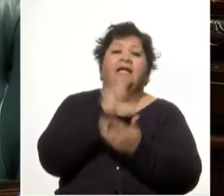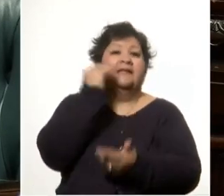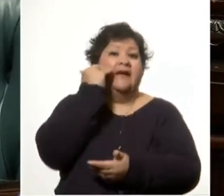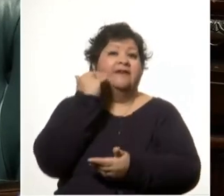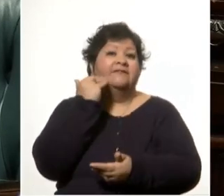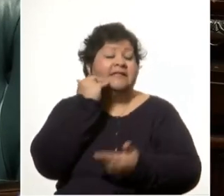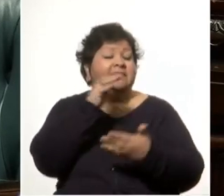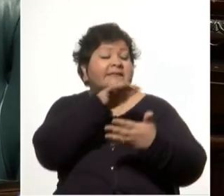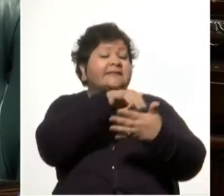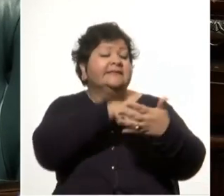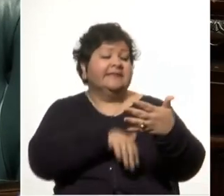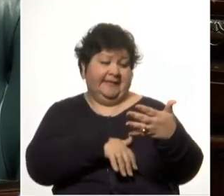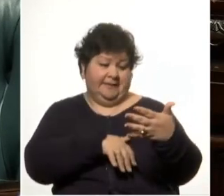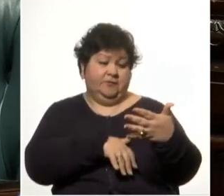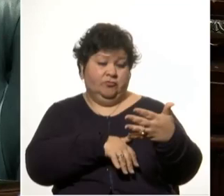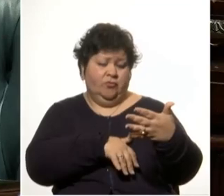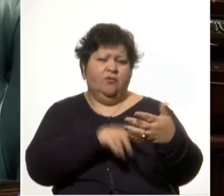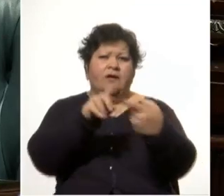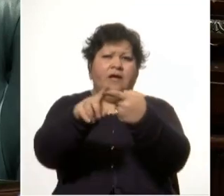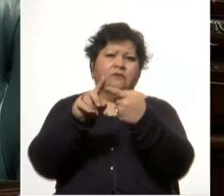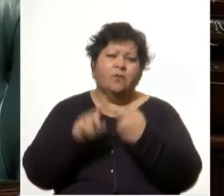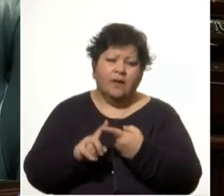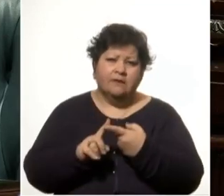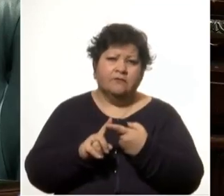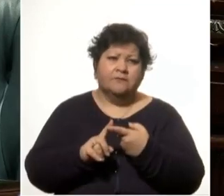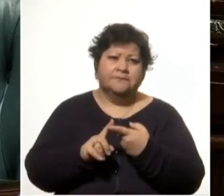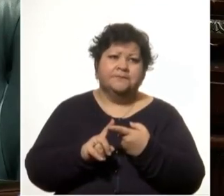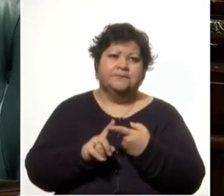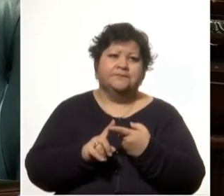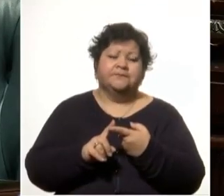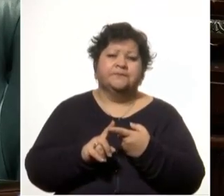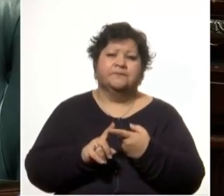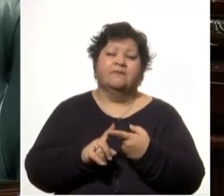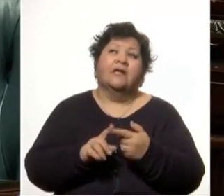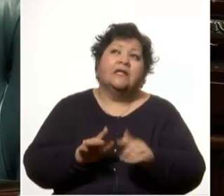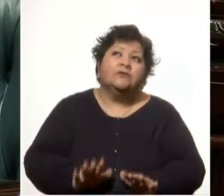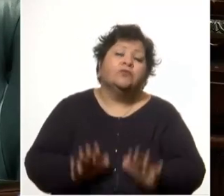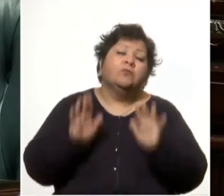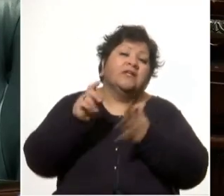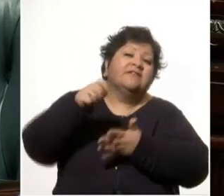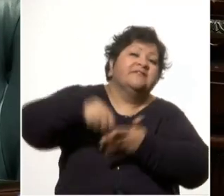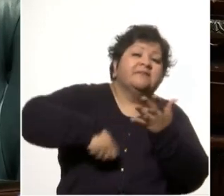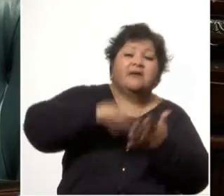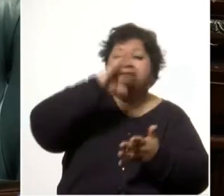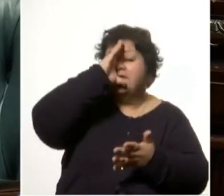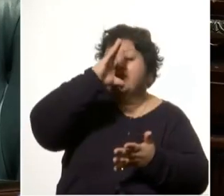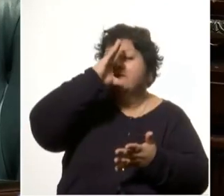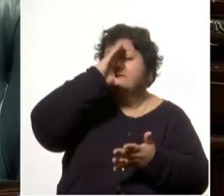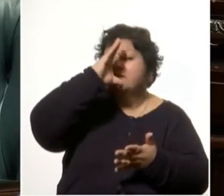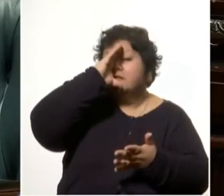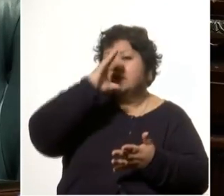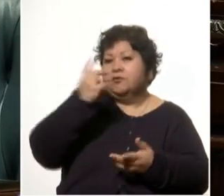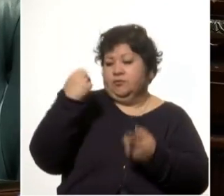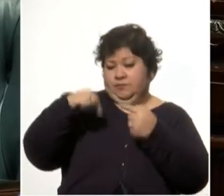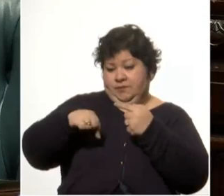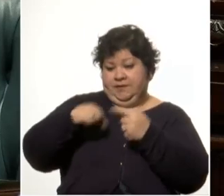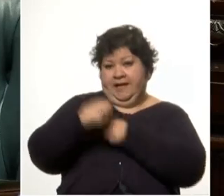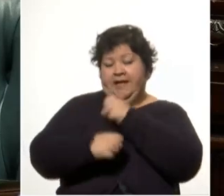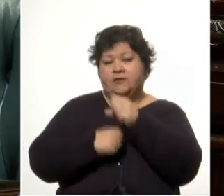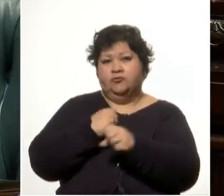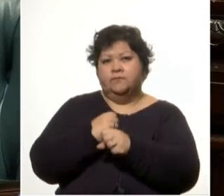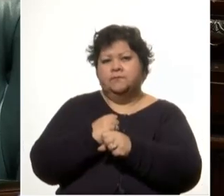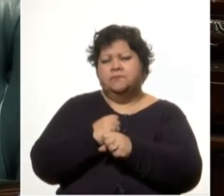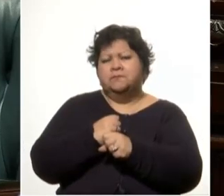del texto del acuerdo, que supuestamente había sido firmado en el mes de febrero, mayor aún fue